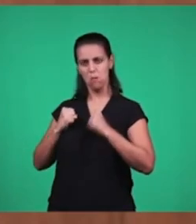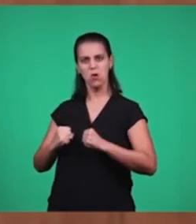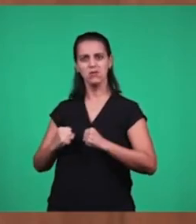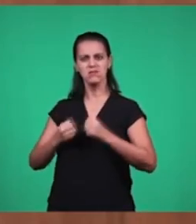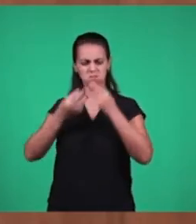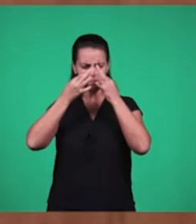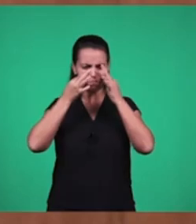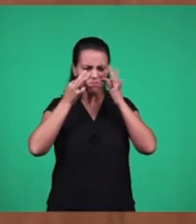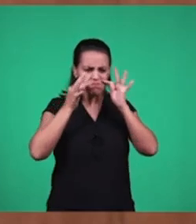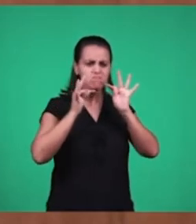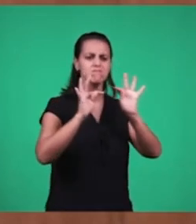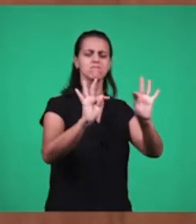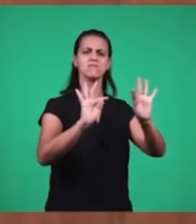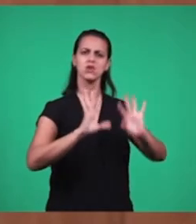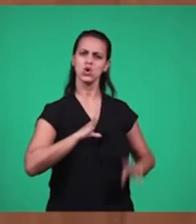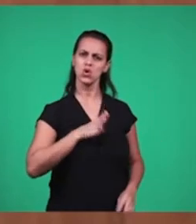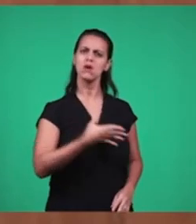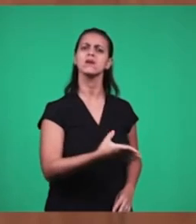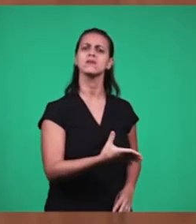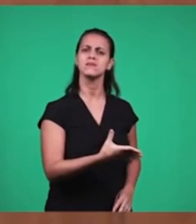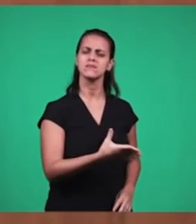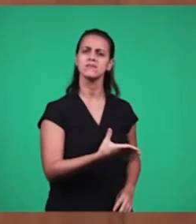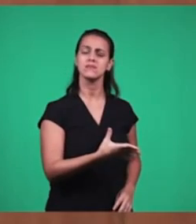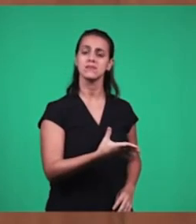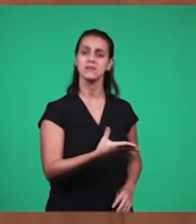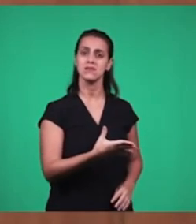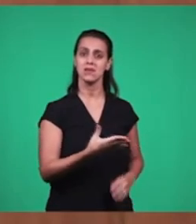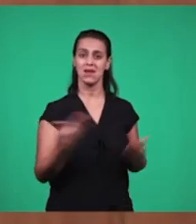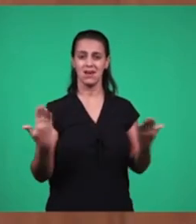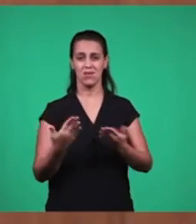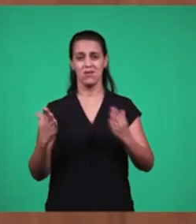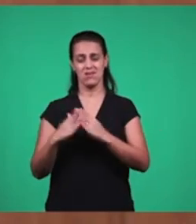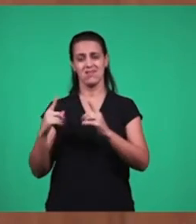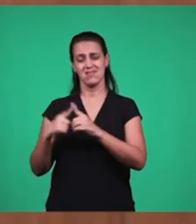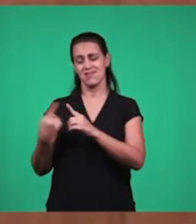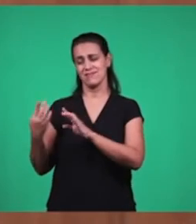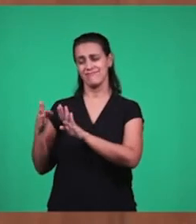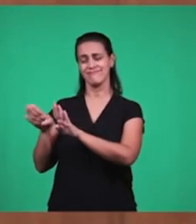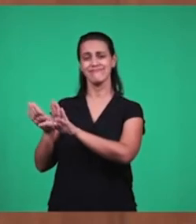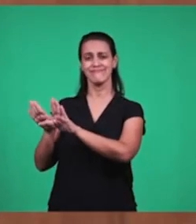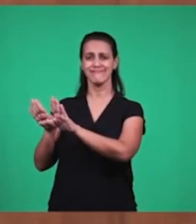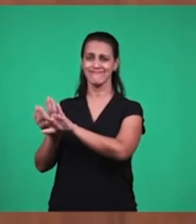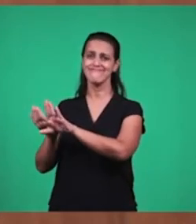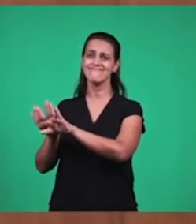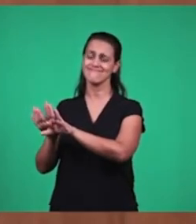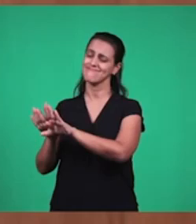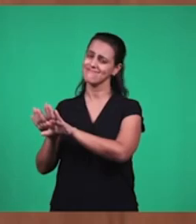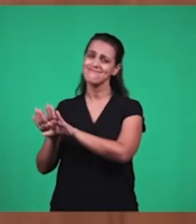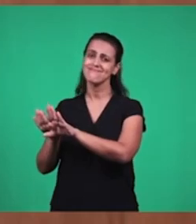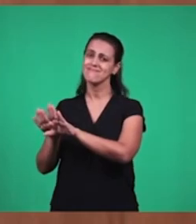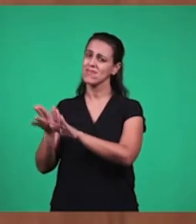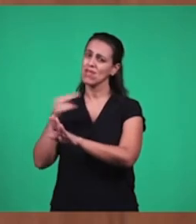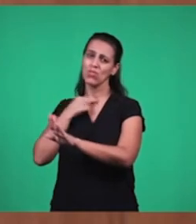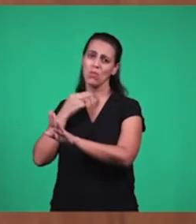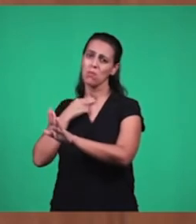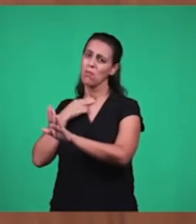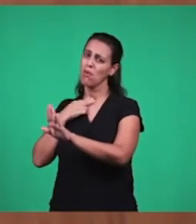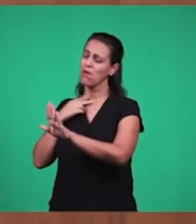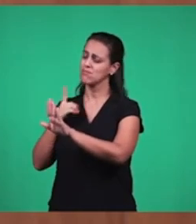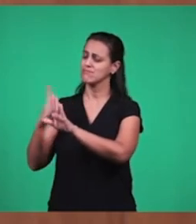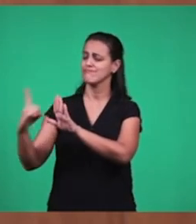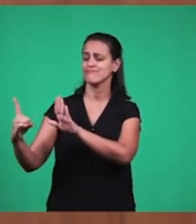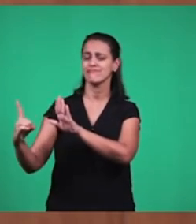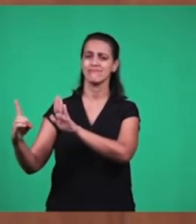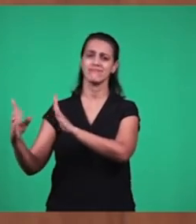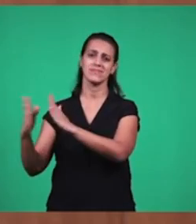En estos últimos días, en nuestros templos están cerrados. No nos podemos reunir en la iglesia, pero